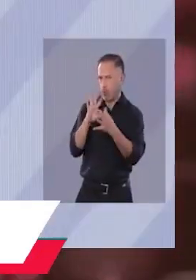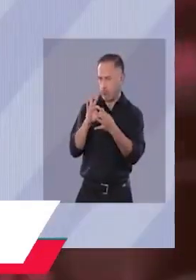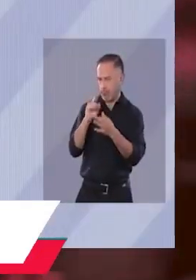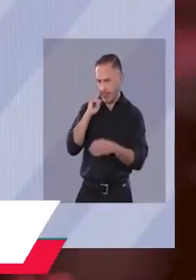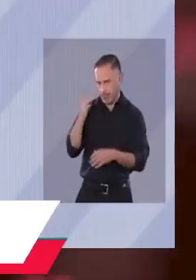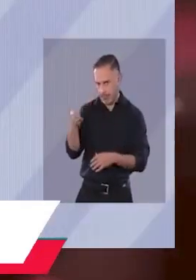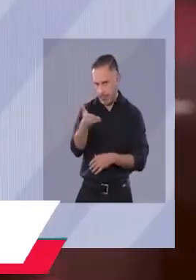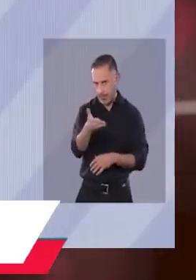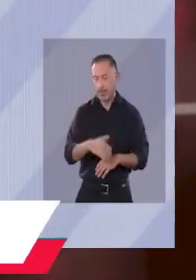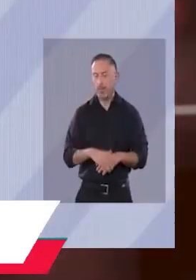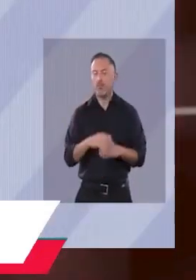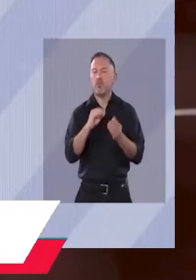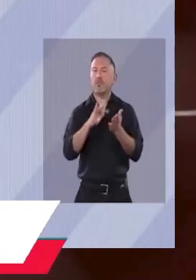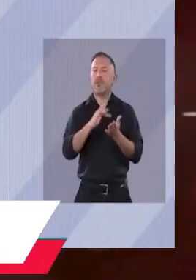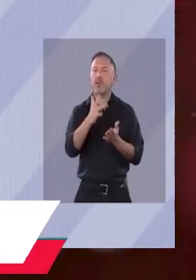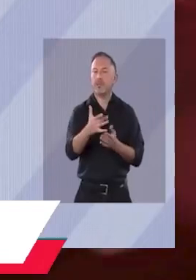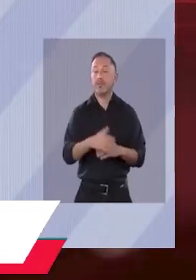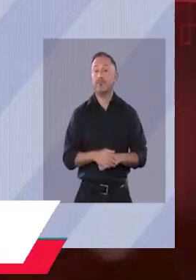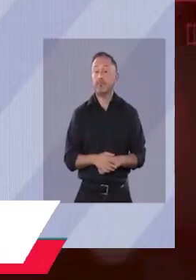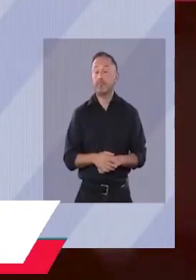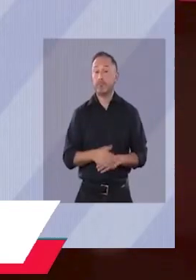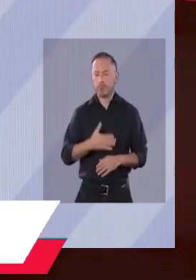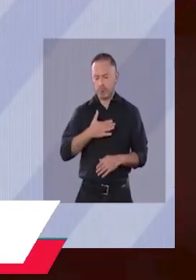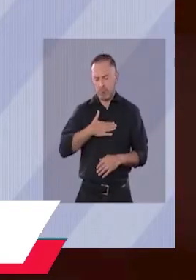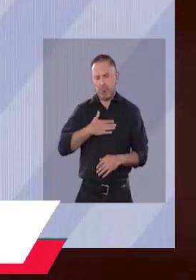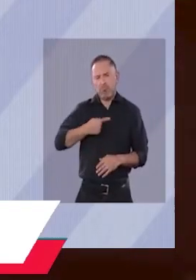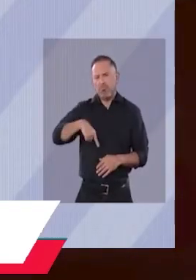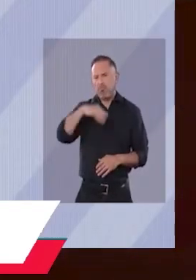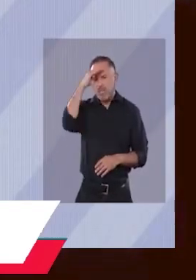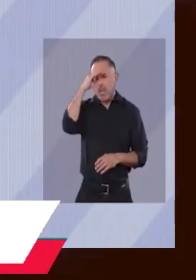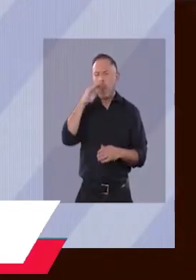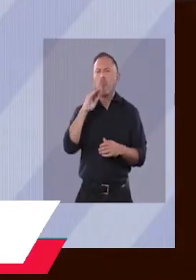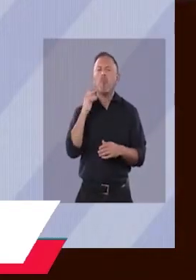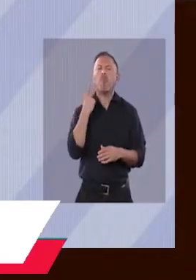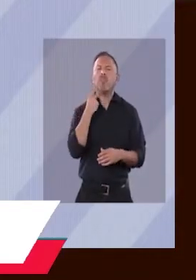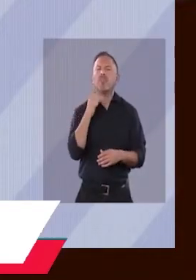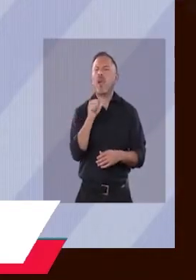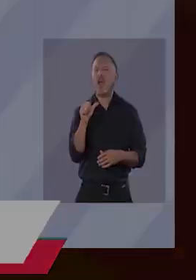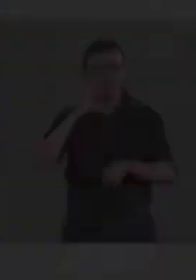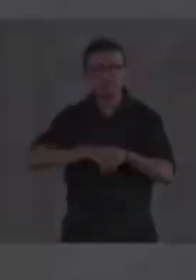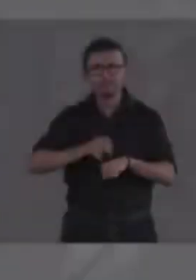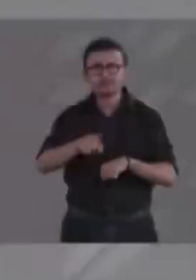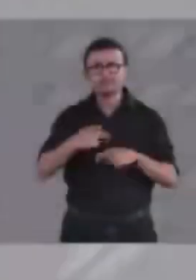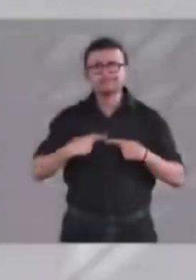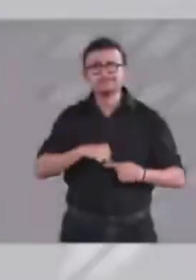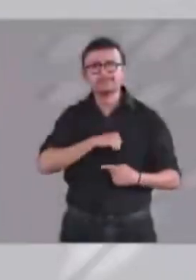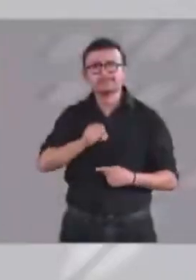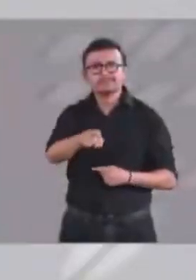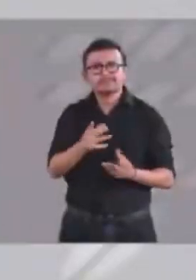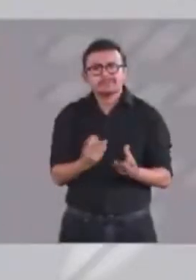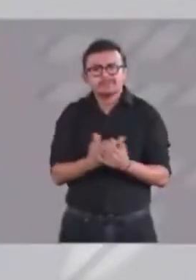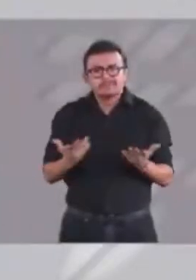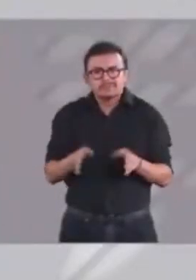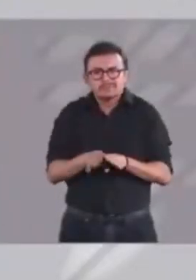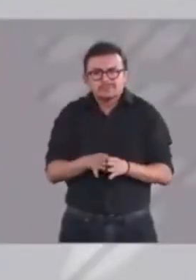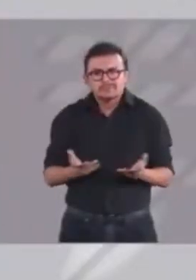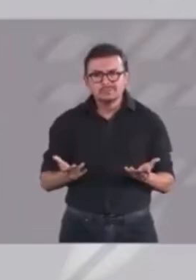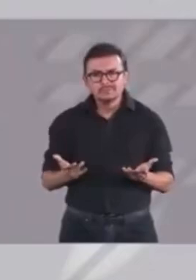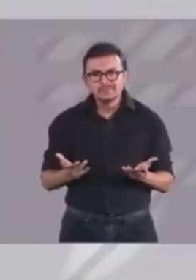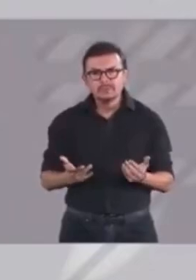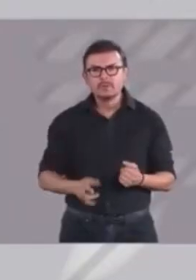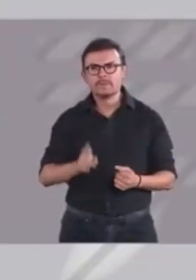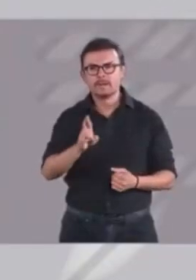impulsando durante todo el debate Xóchitl Gálvez. Vamos a ver ese momento. En el pasado